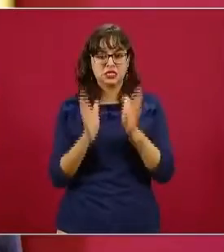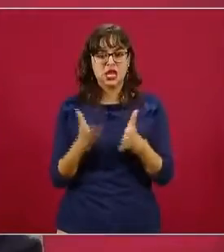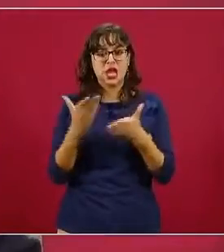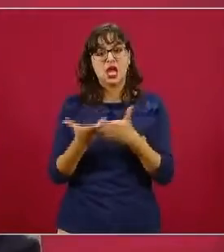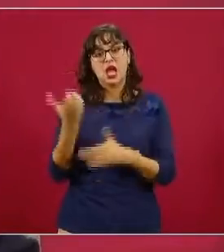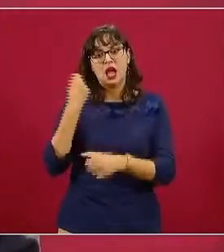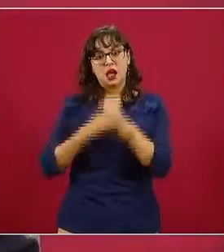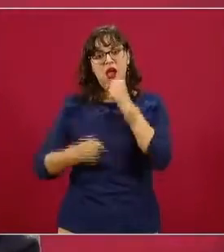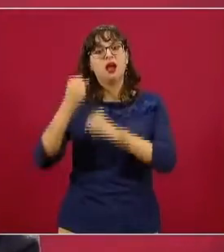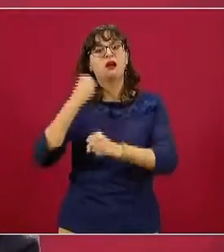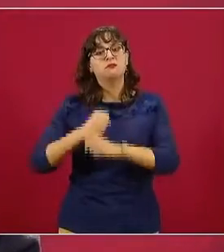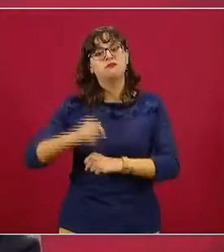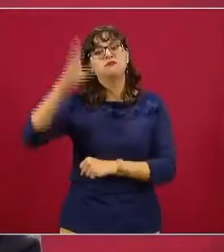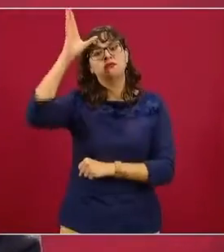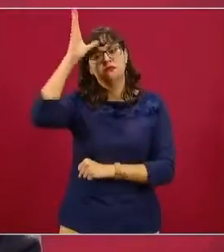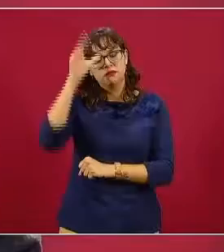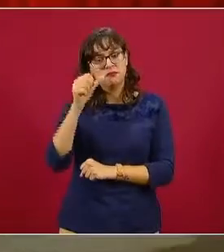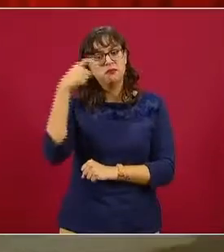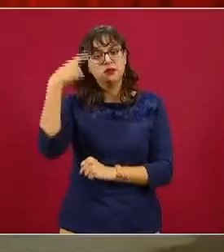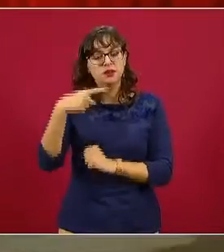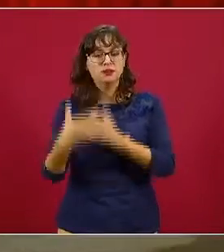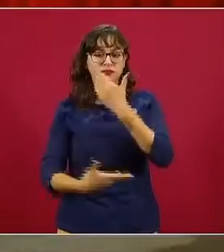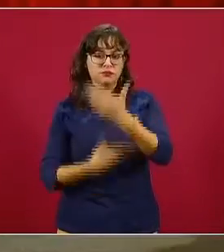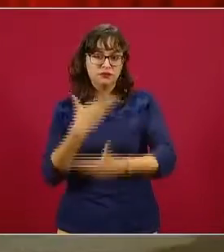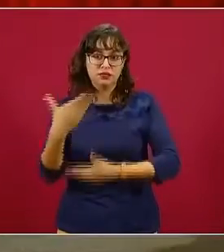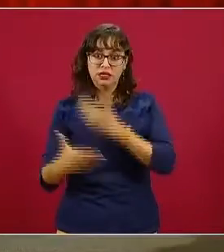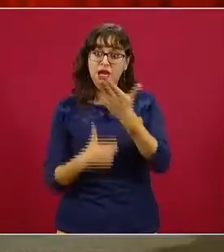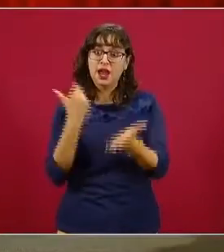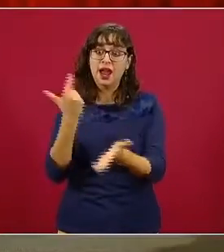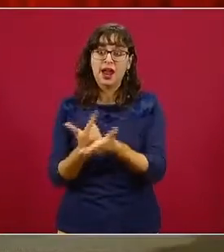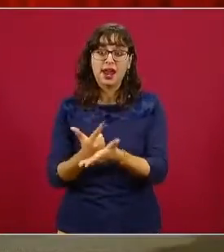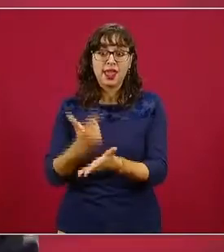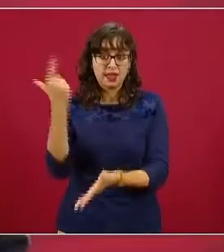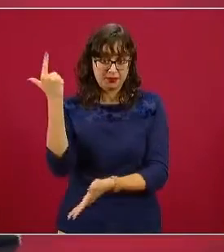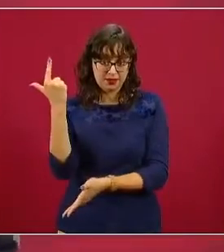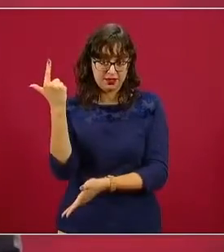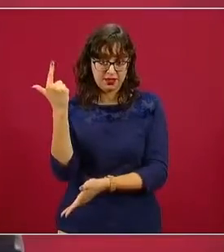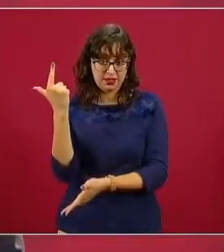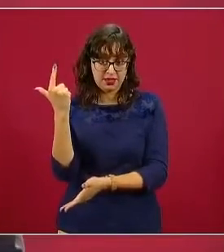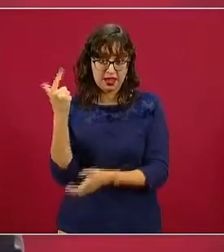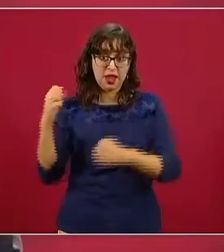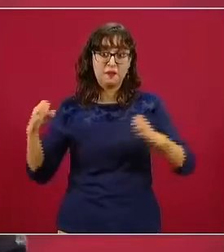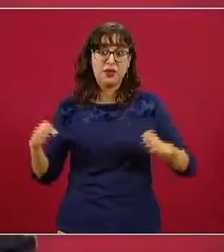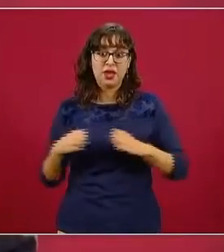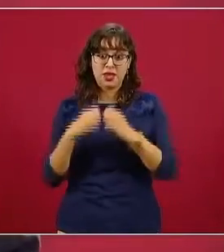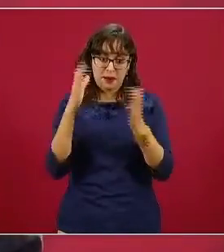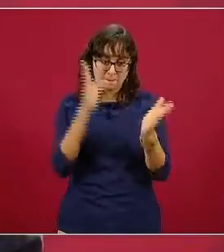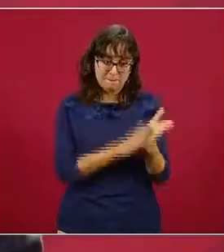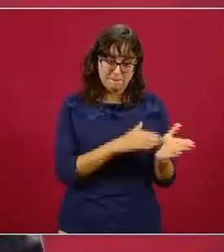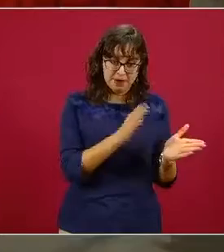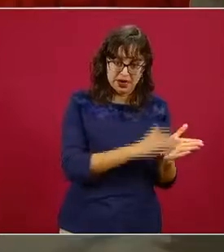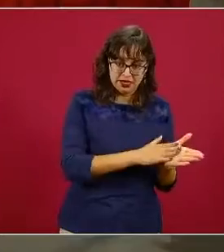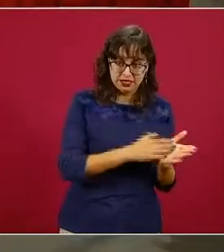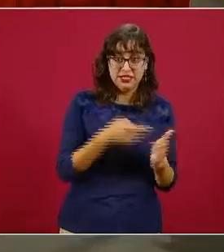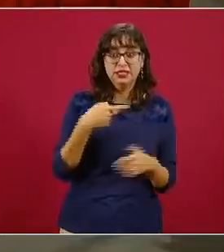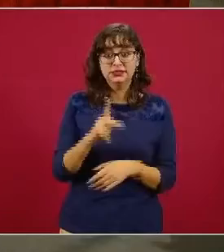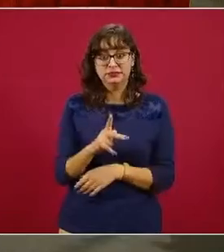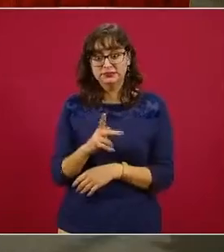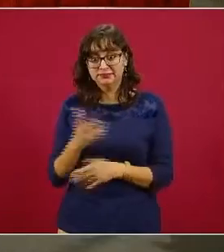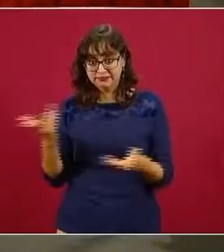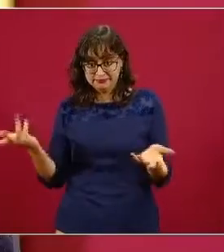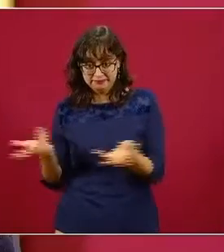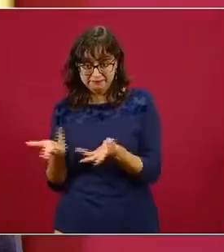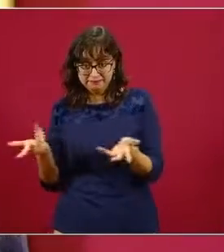desde hace varios años para los servicios de emergencia crítica, pero están en el papel. En la práctica ha sido muy